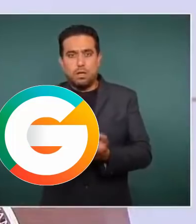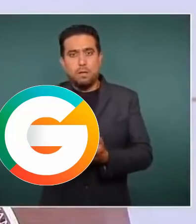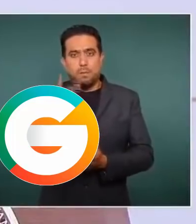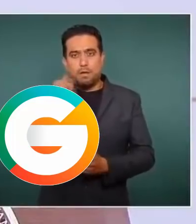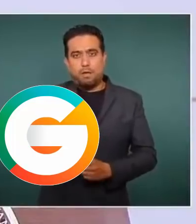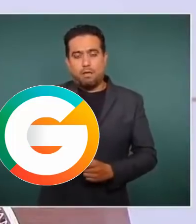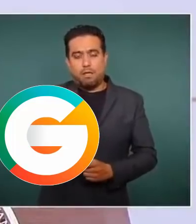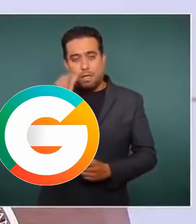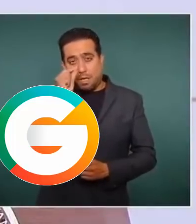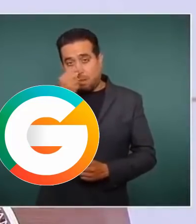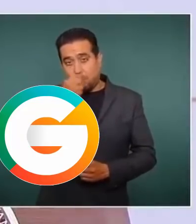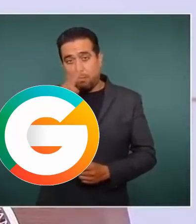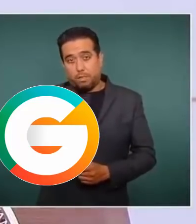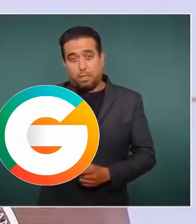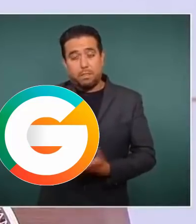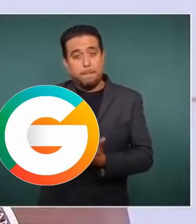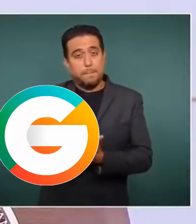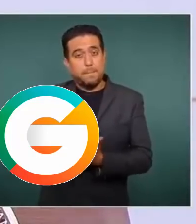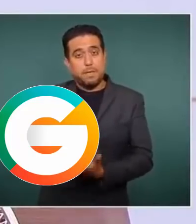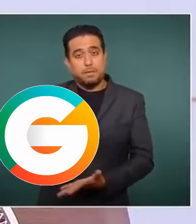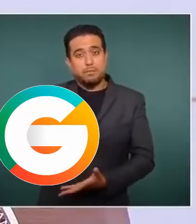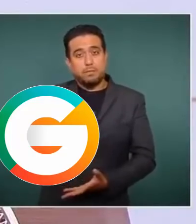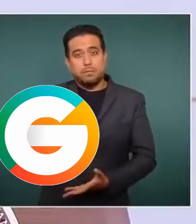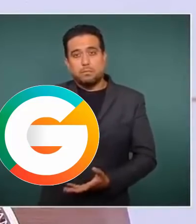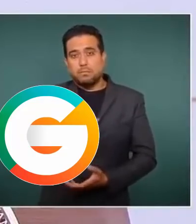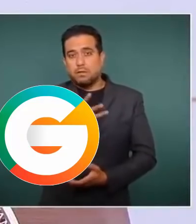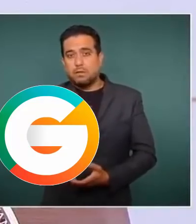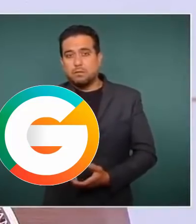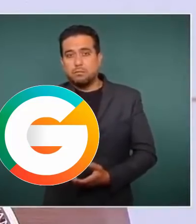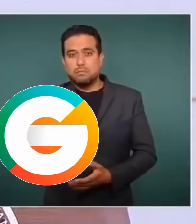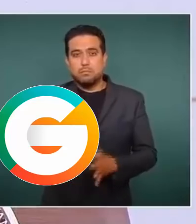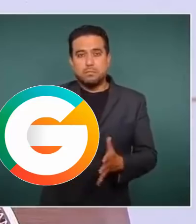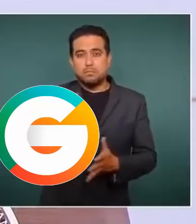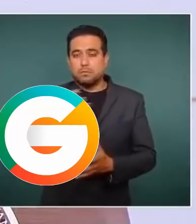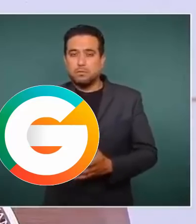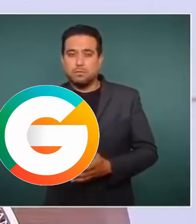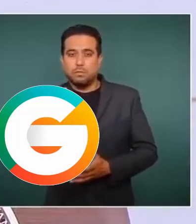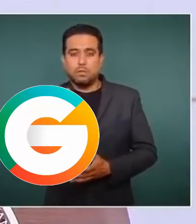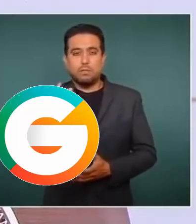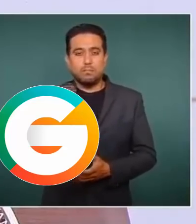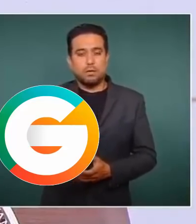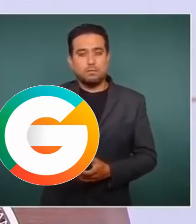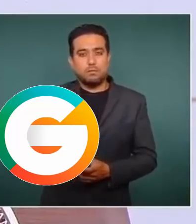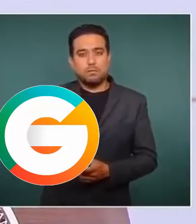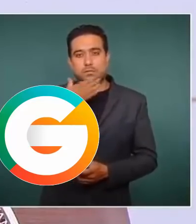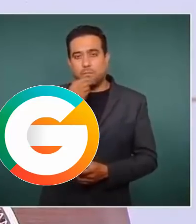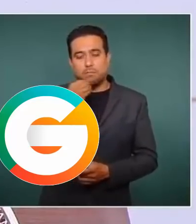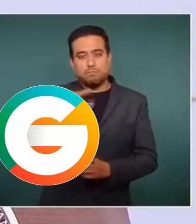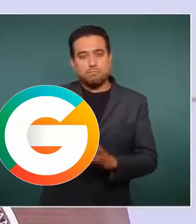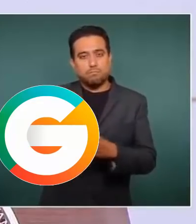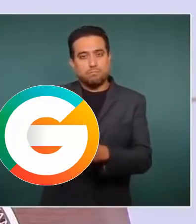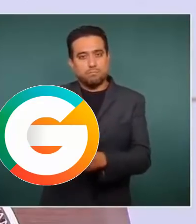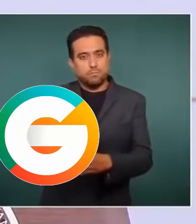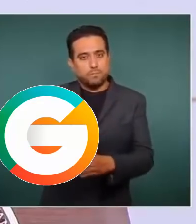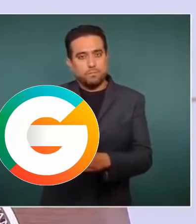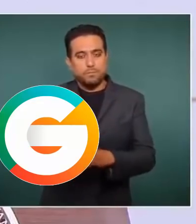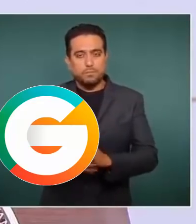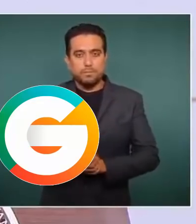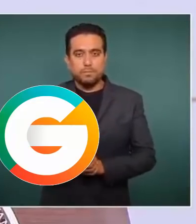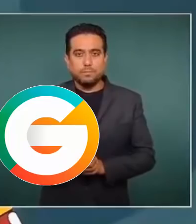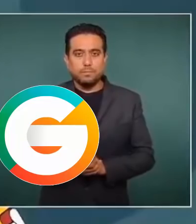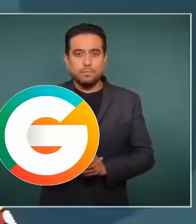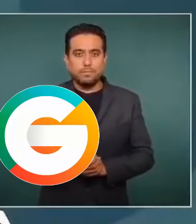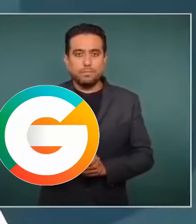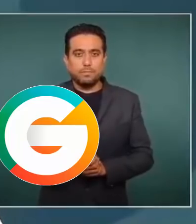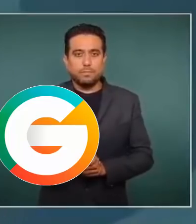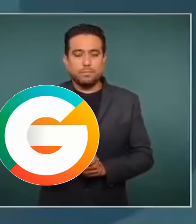del Sistema Nacional de Seguridad Pública. El general Sandoval dijo que el gobierno federal ha dispersado más de 10 mil